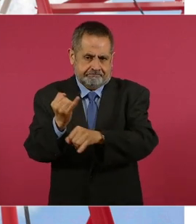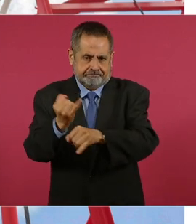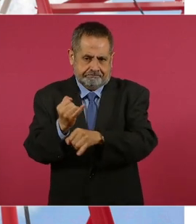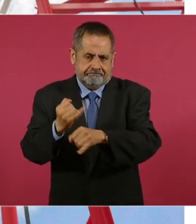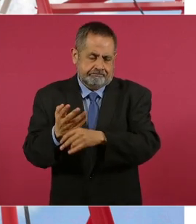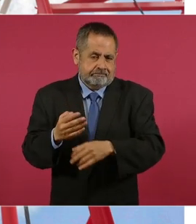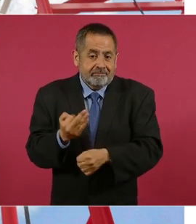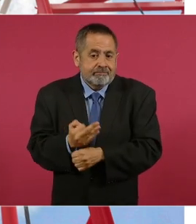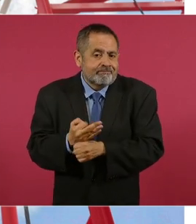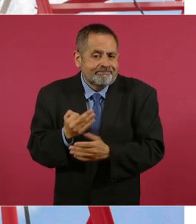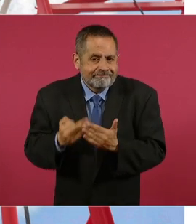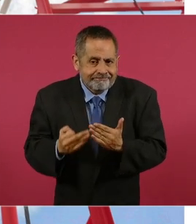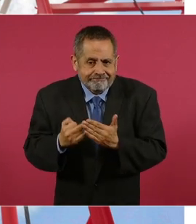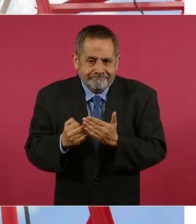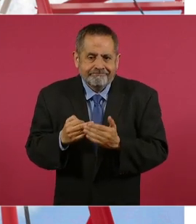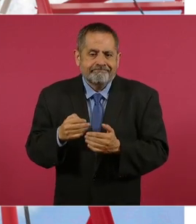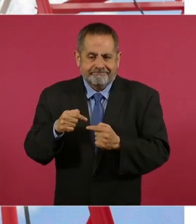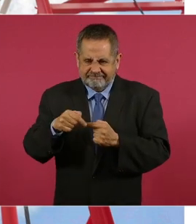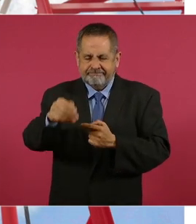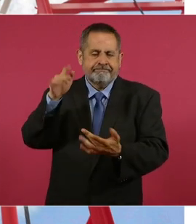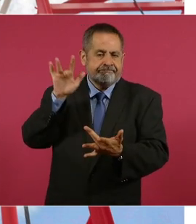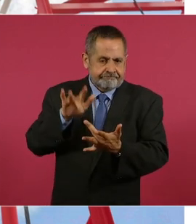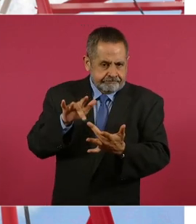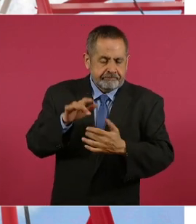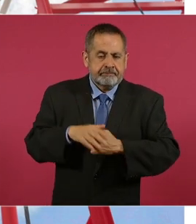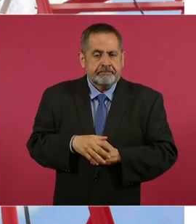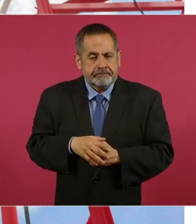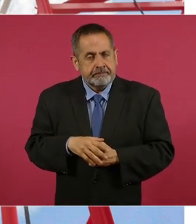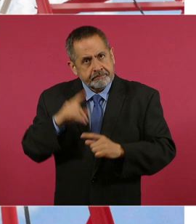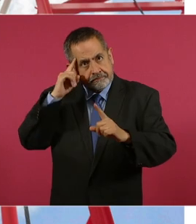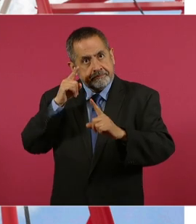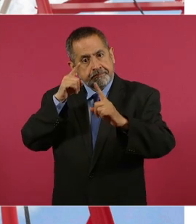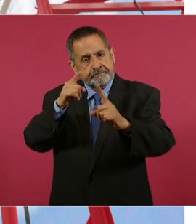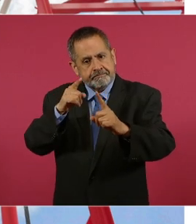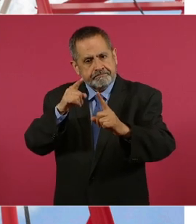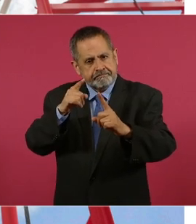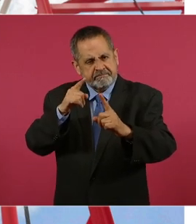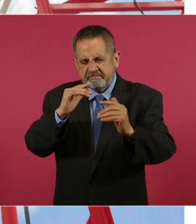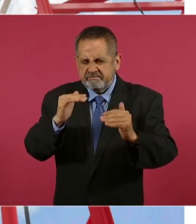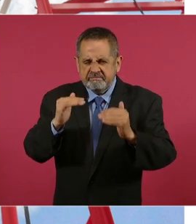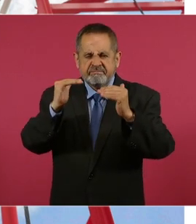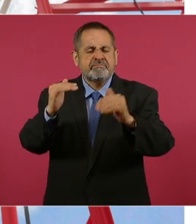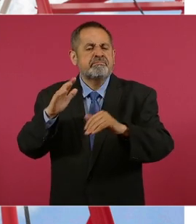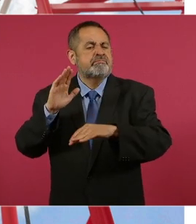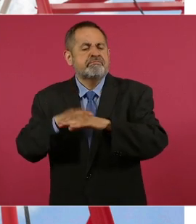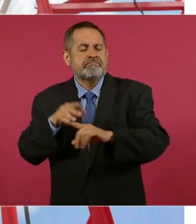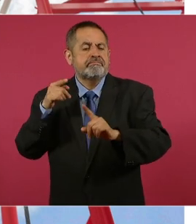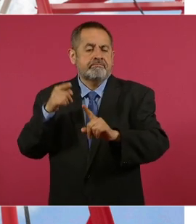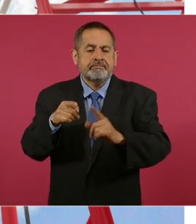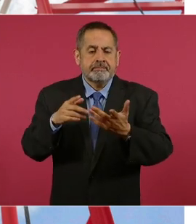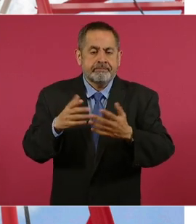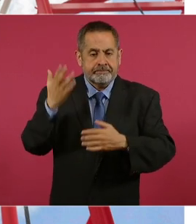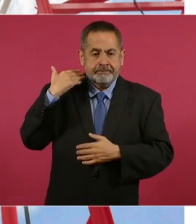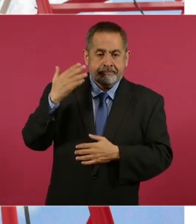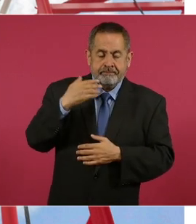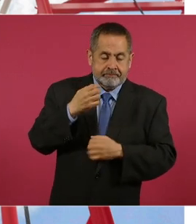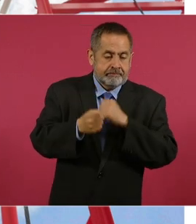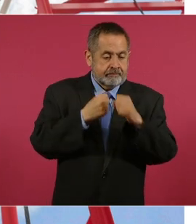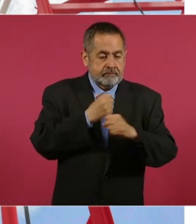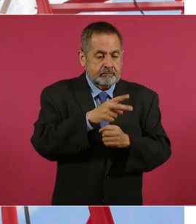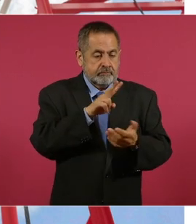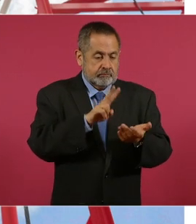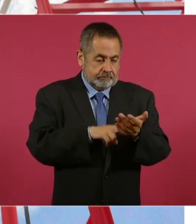haciendo. Las metas van cambiando, ya subimos la meta de 2023